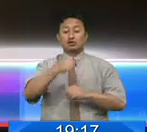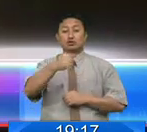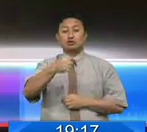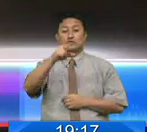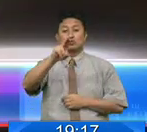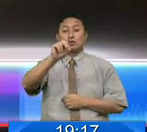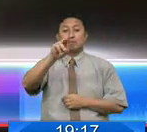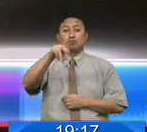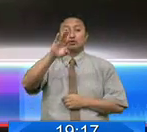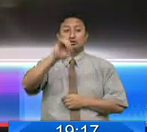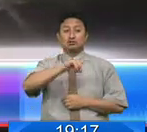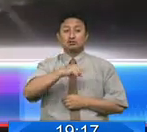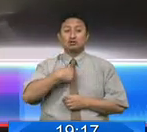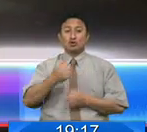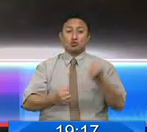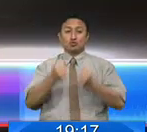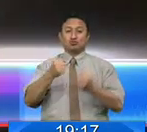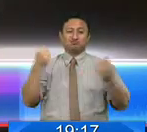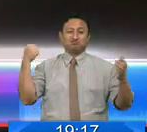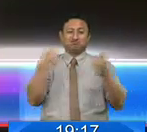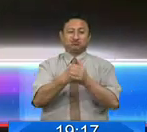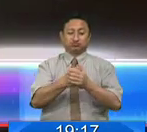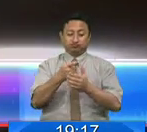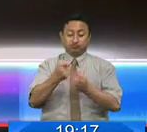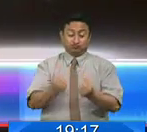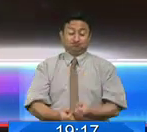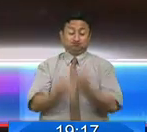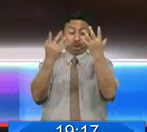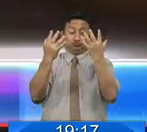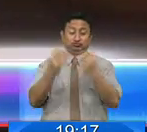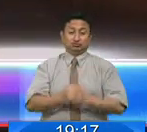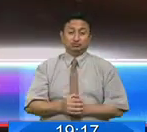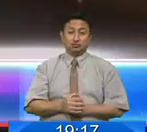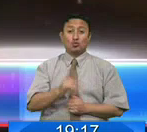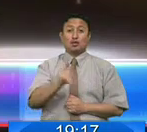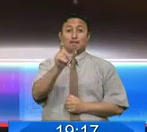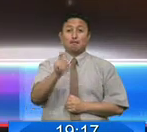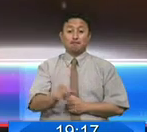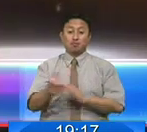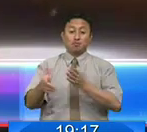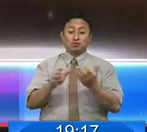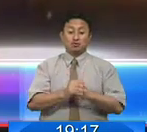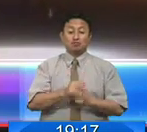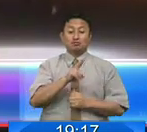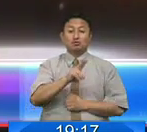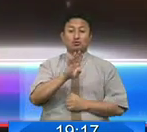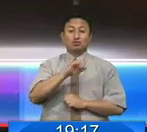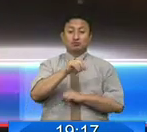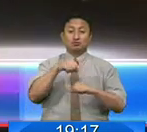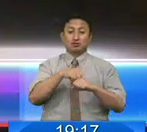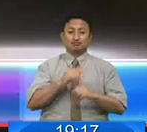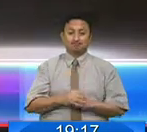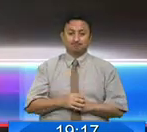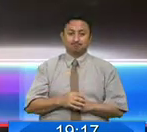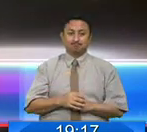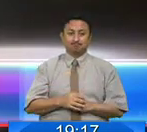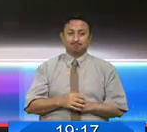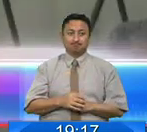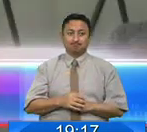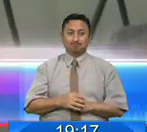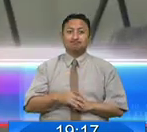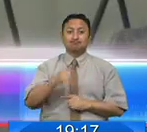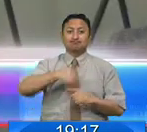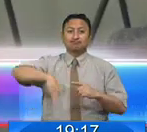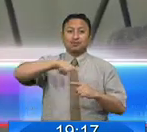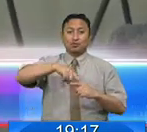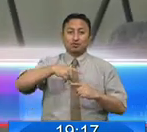un vehículo del mentalmente reciente de tránsito ardió y falleció un muchacho de 24 años de estas y otras informaciones estaremos